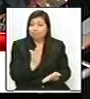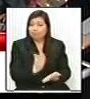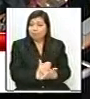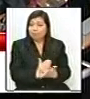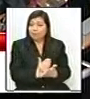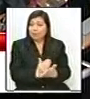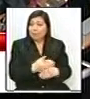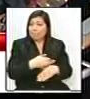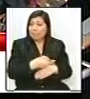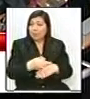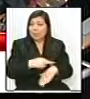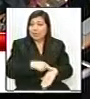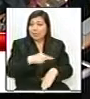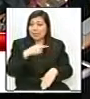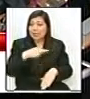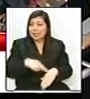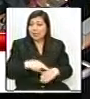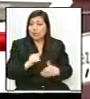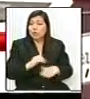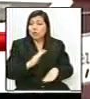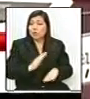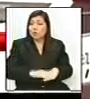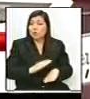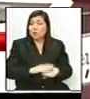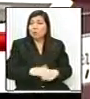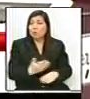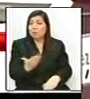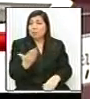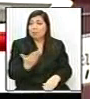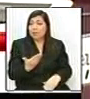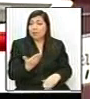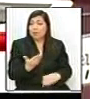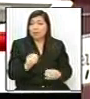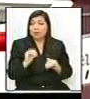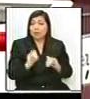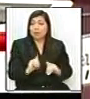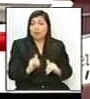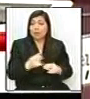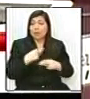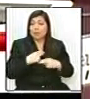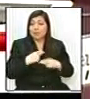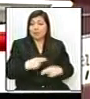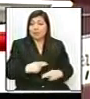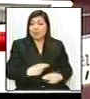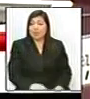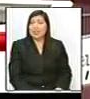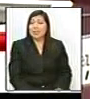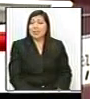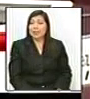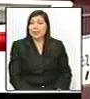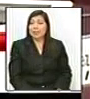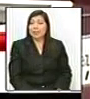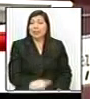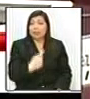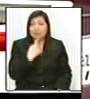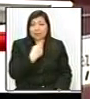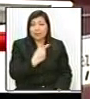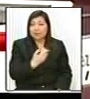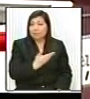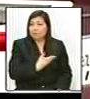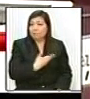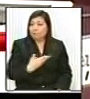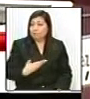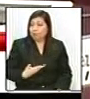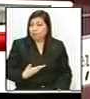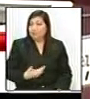de la provincia y la región sobre un pedido de los asentamientos humanos que ha sido mencionado por el presidente